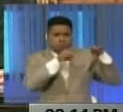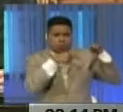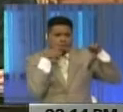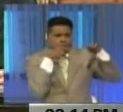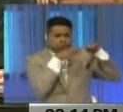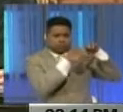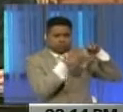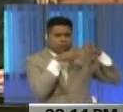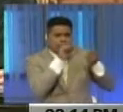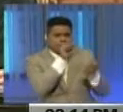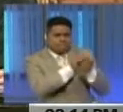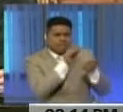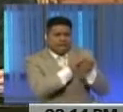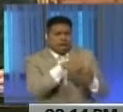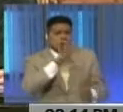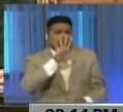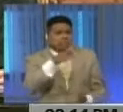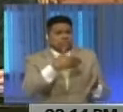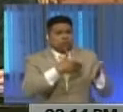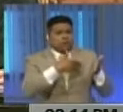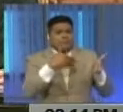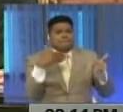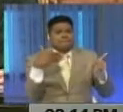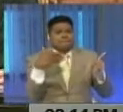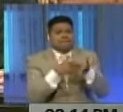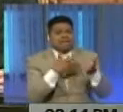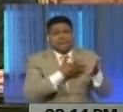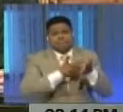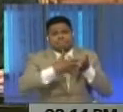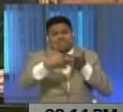de los 5 mil millones de dólares.